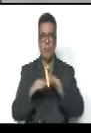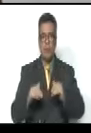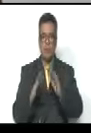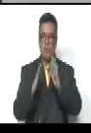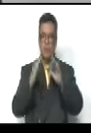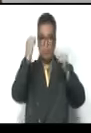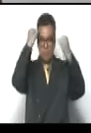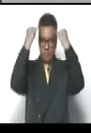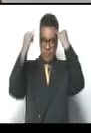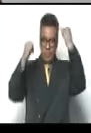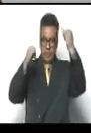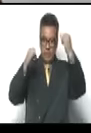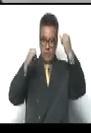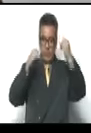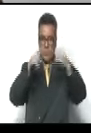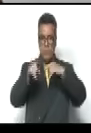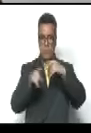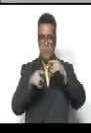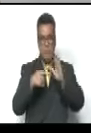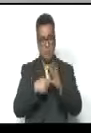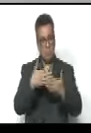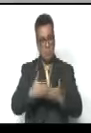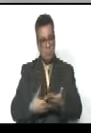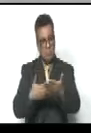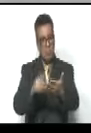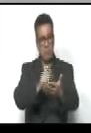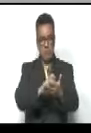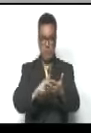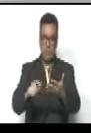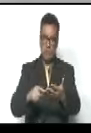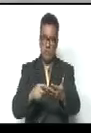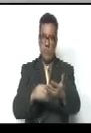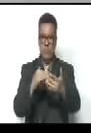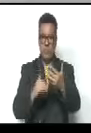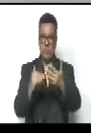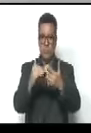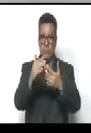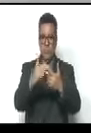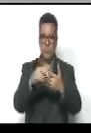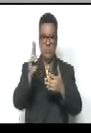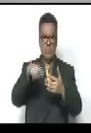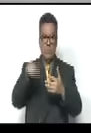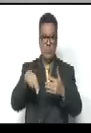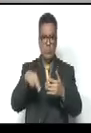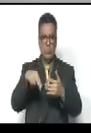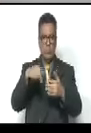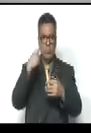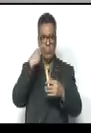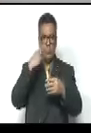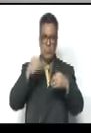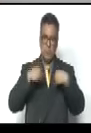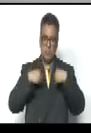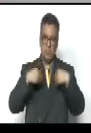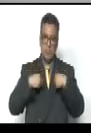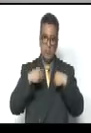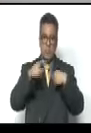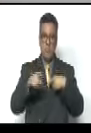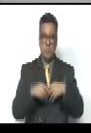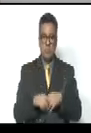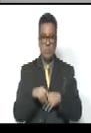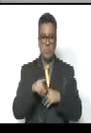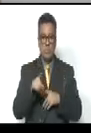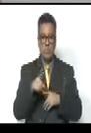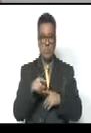de ideas, las propuestas a un nivel nunca antes vivido en